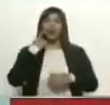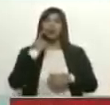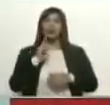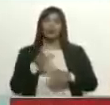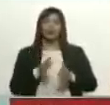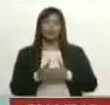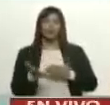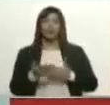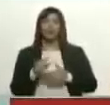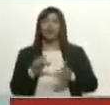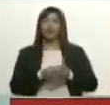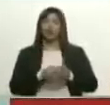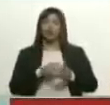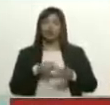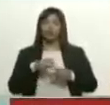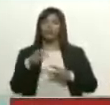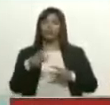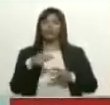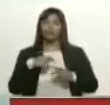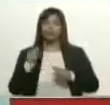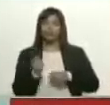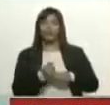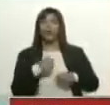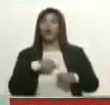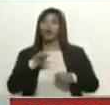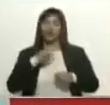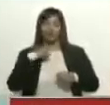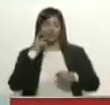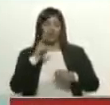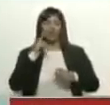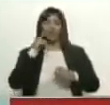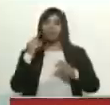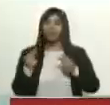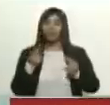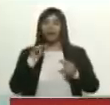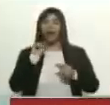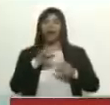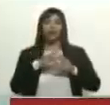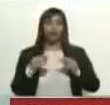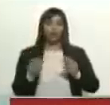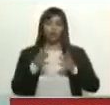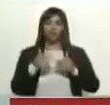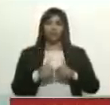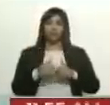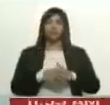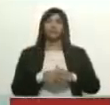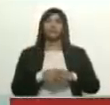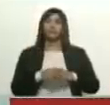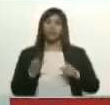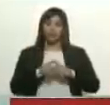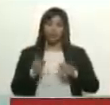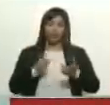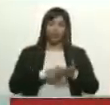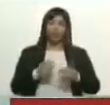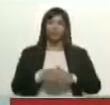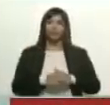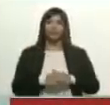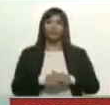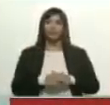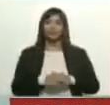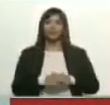siquiera dónde queda un estadio. No tiene sentido, no tiene lógica. Entonces allí todo se cae de manera absoluta,